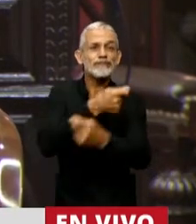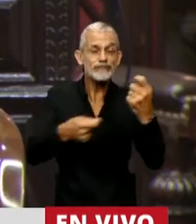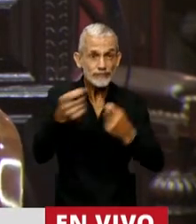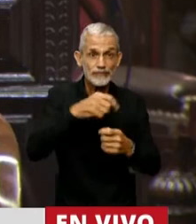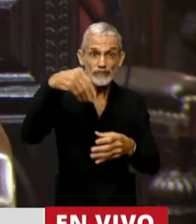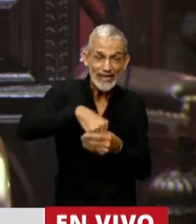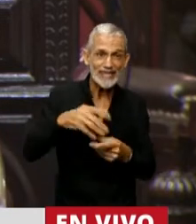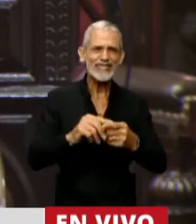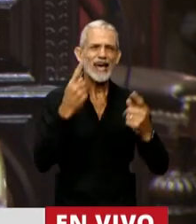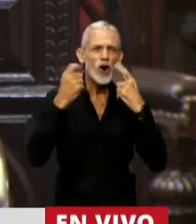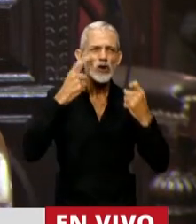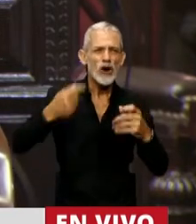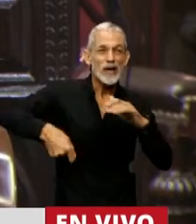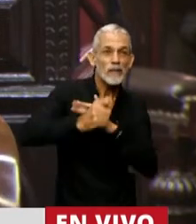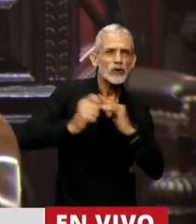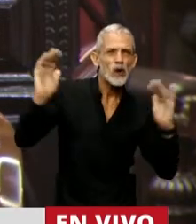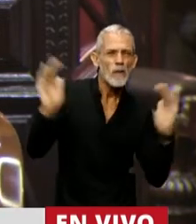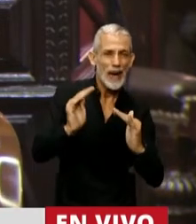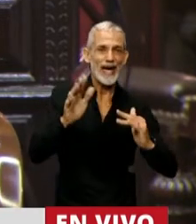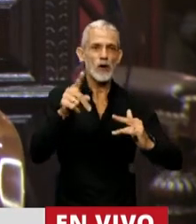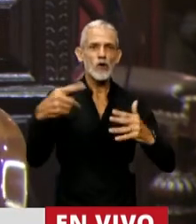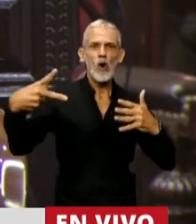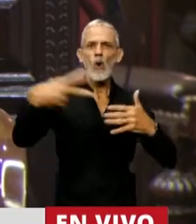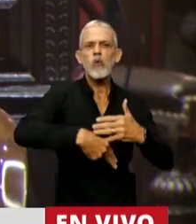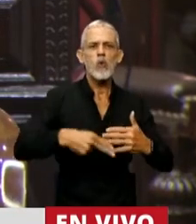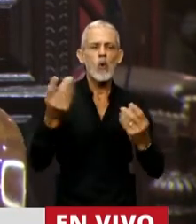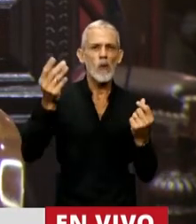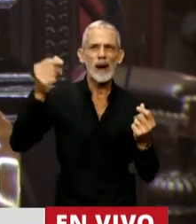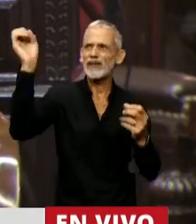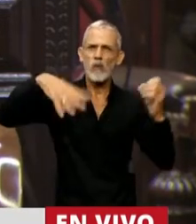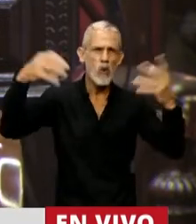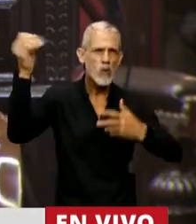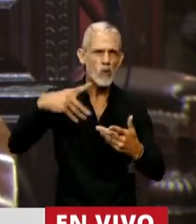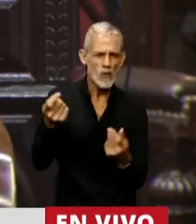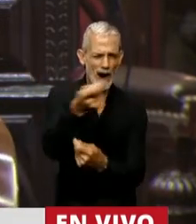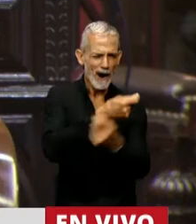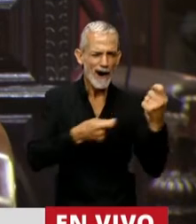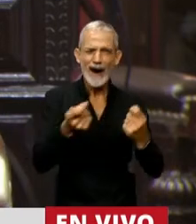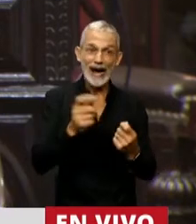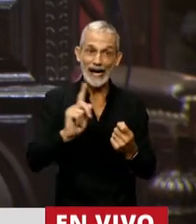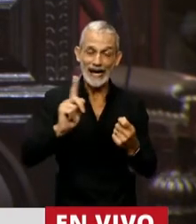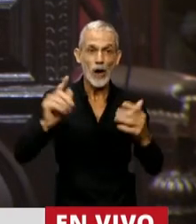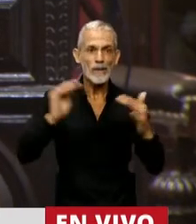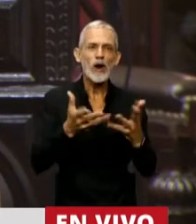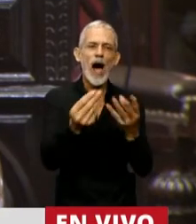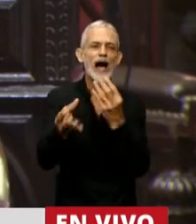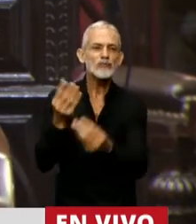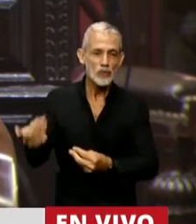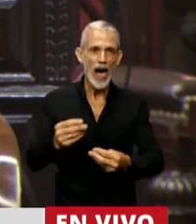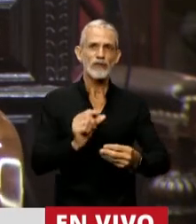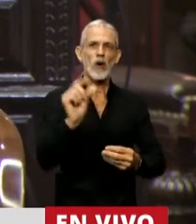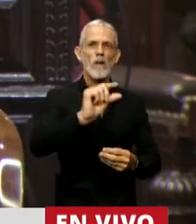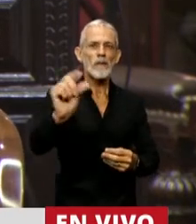interno, controlando las importaciones, cortando el ingreso de capitales especulativos, ayudando a las pymes con